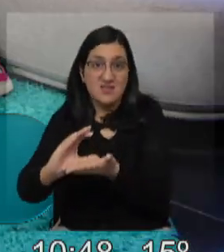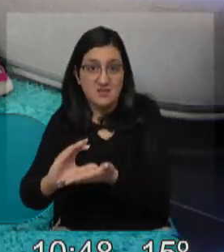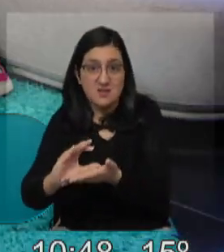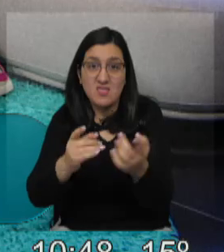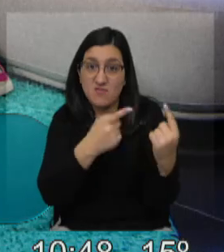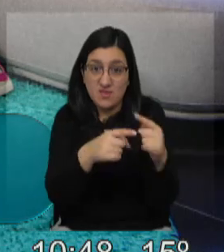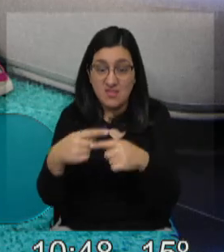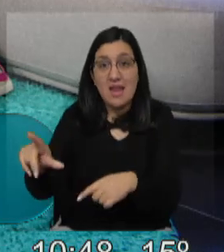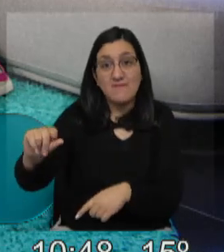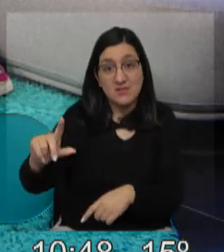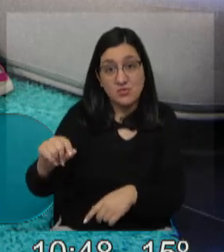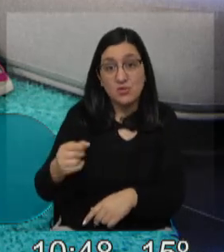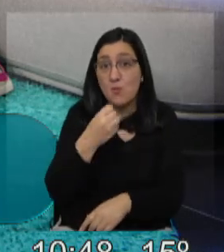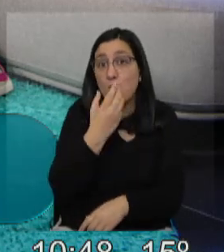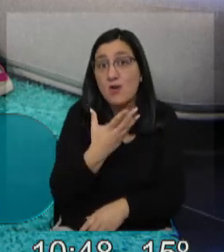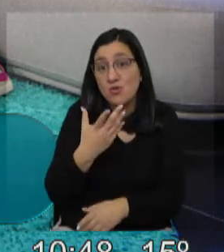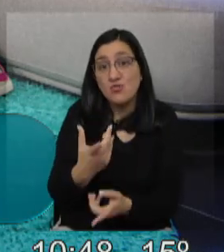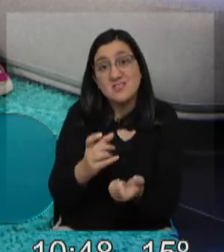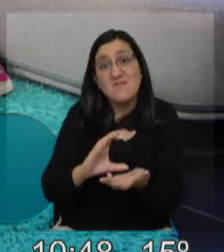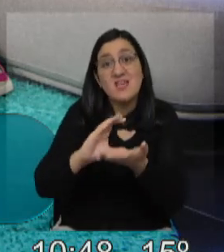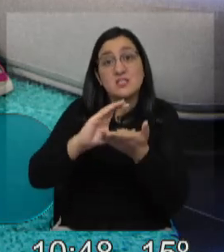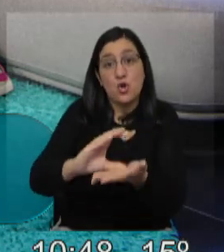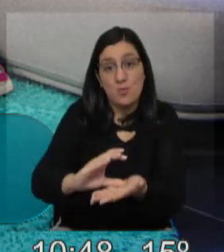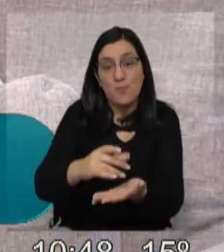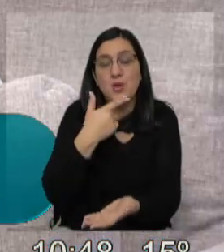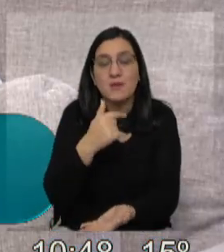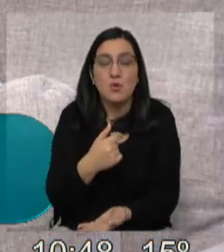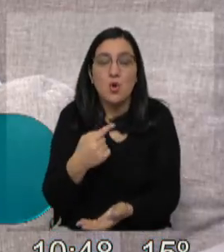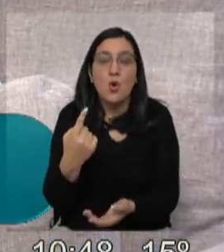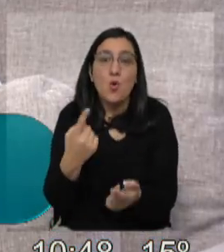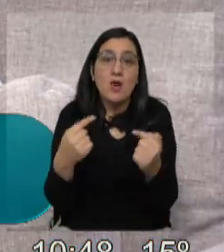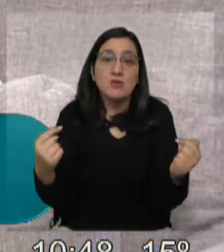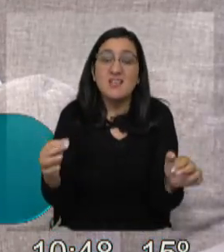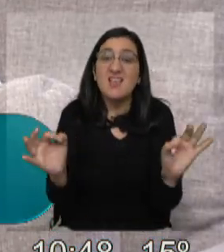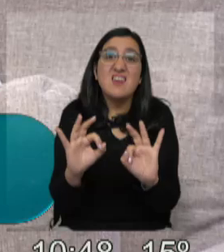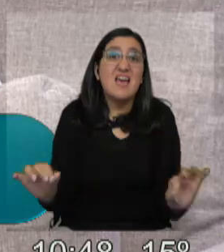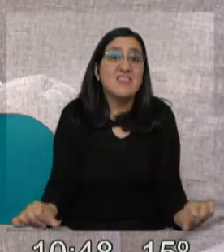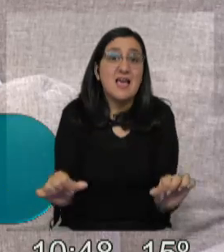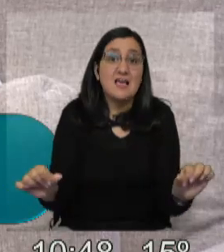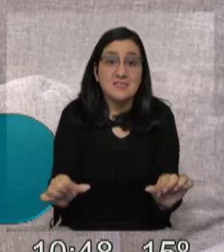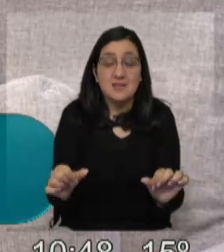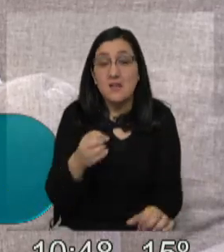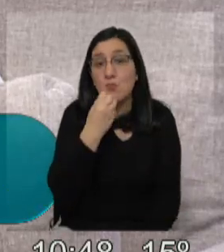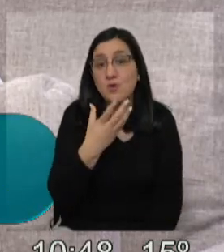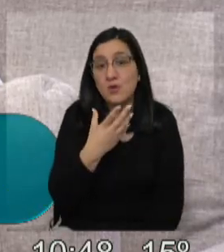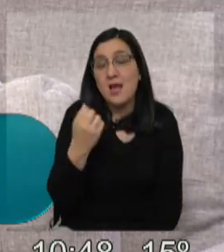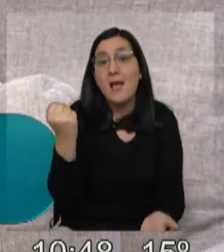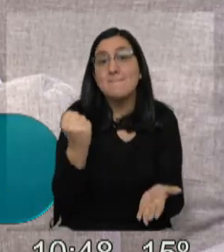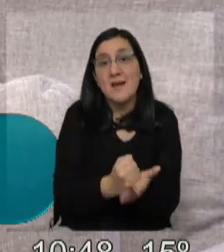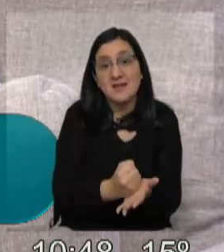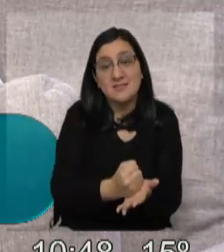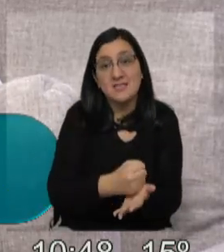las liquidaciones están buenas cuando vas a invertir. Por ejemplo, una cosa que nadie hace y que está buenísimo, en las marcas